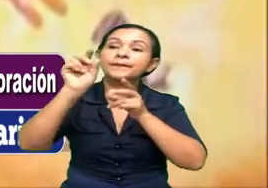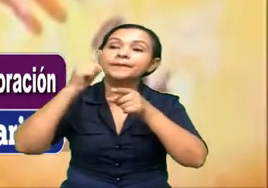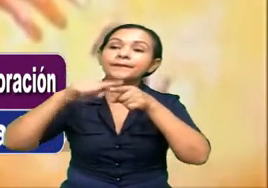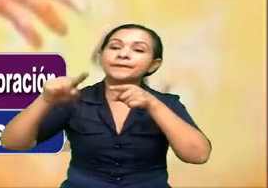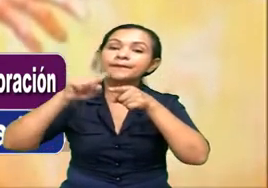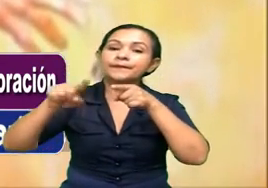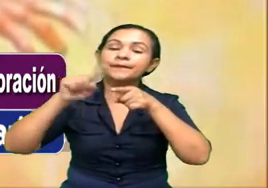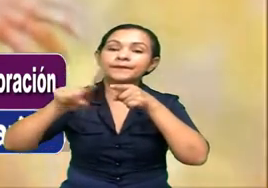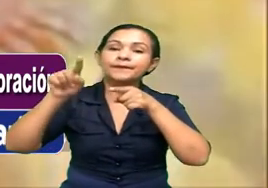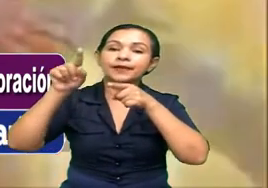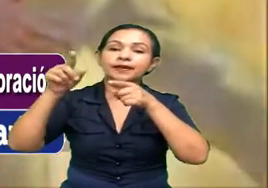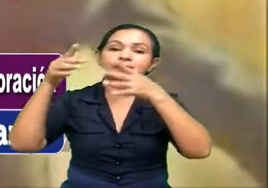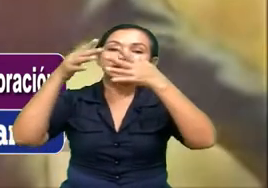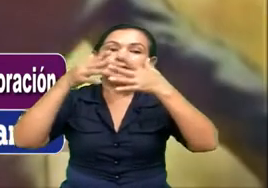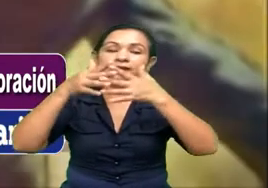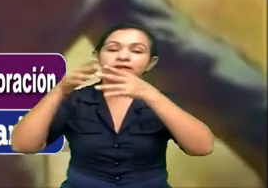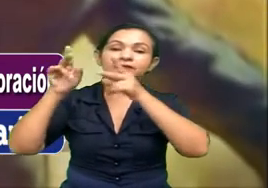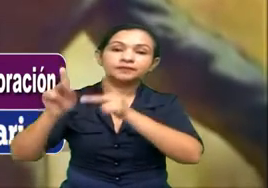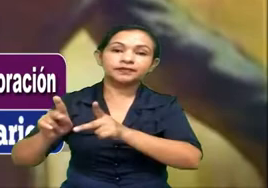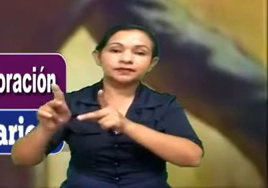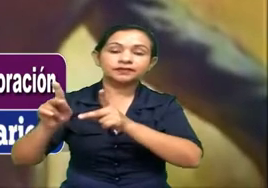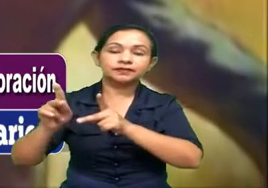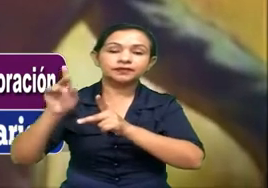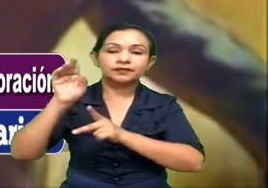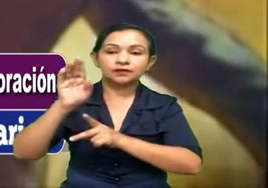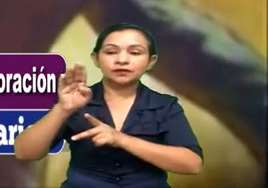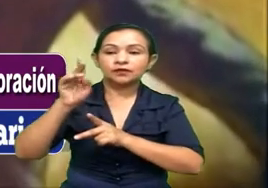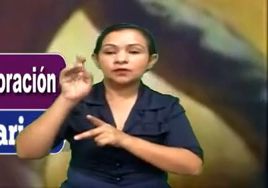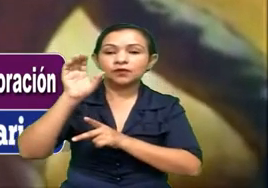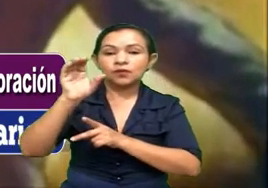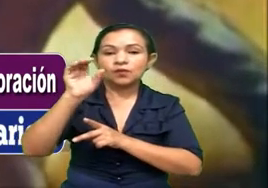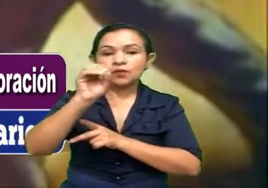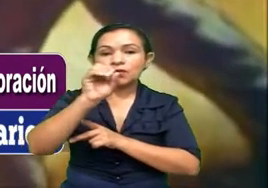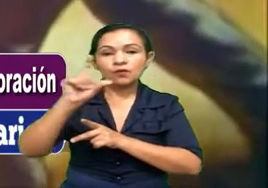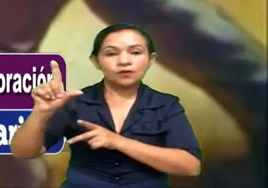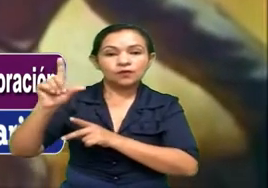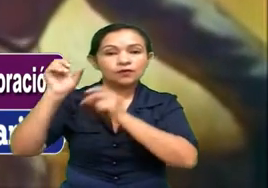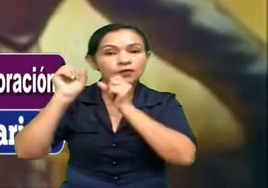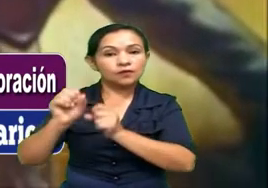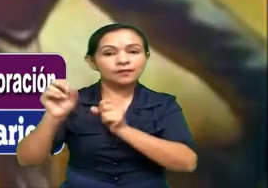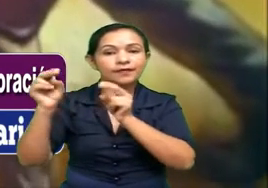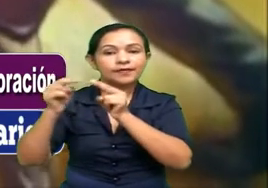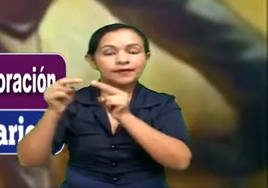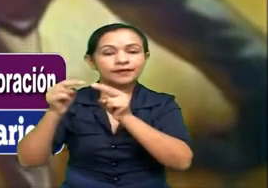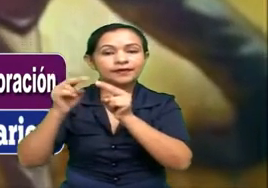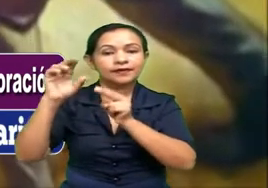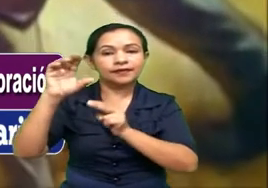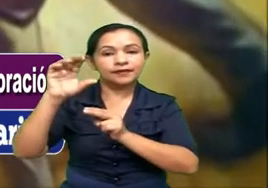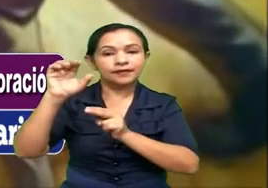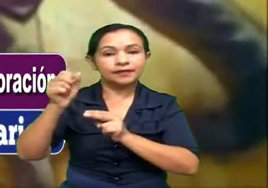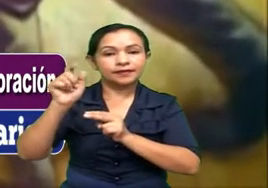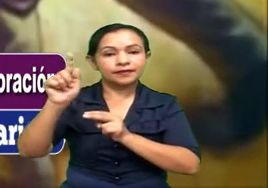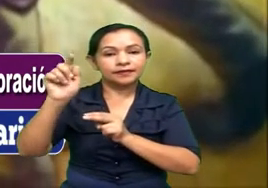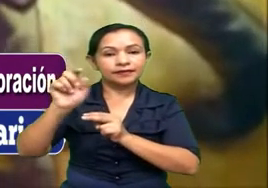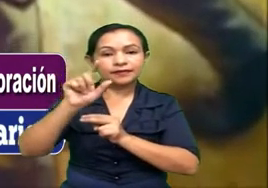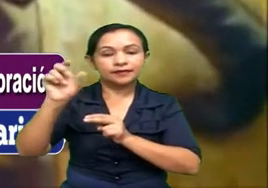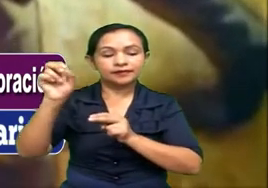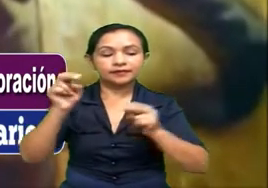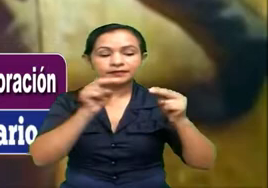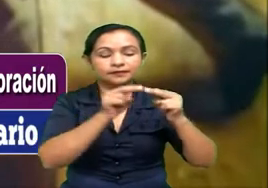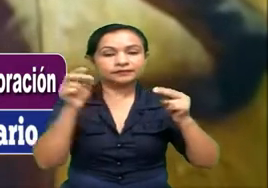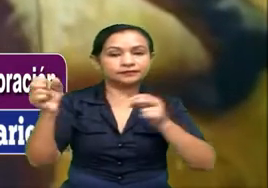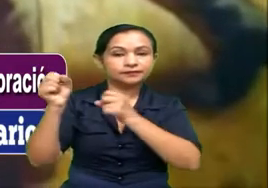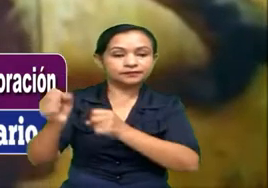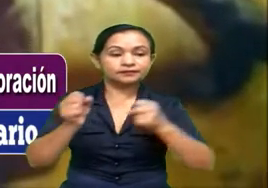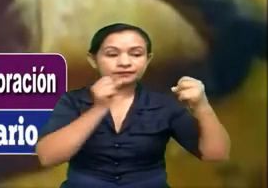de Byron Cole. Byron Cole es el que sirve de enlace con Castellón democrático para